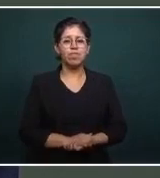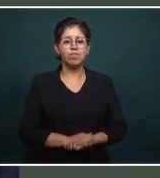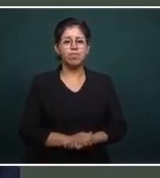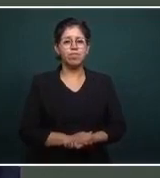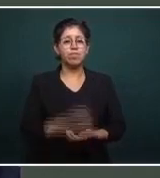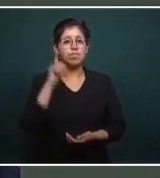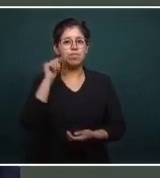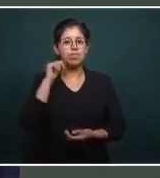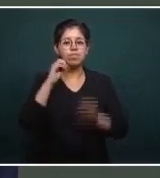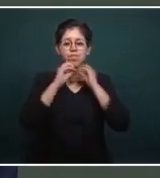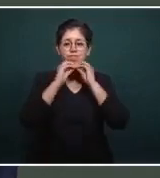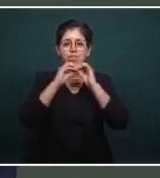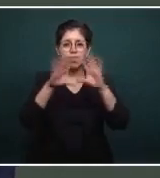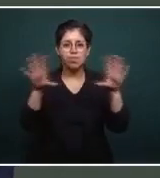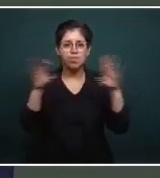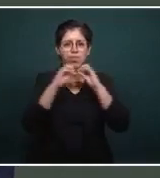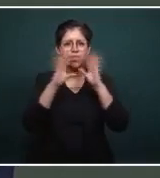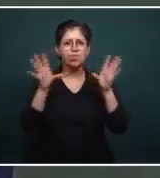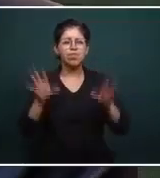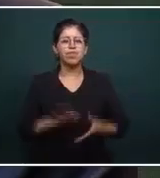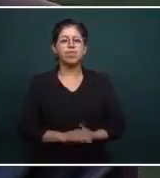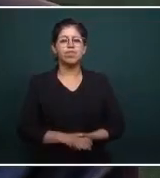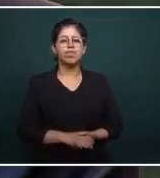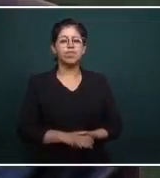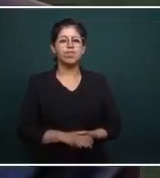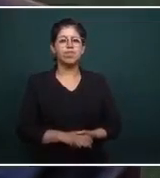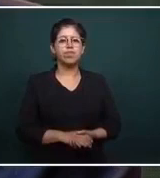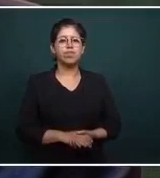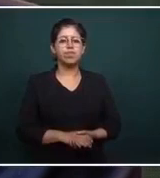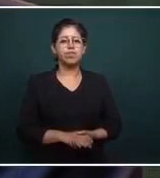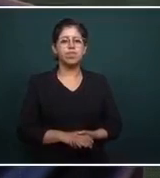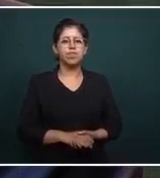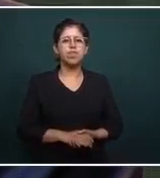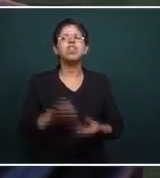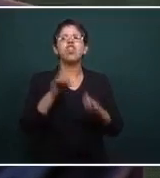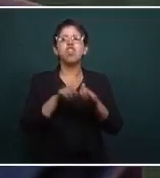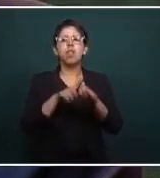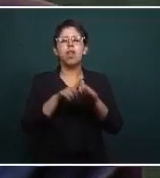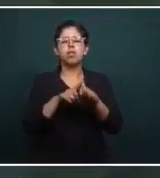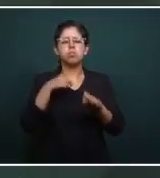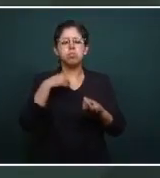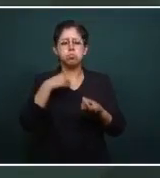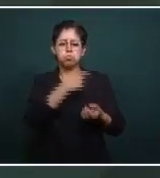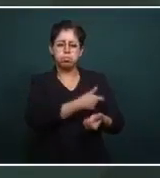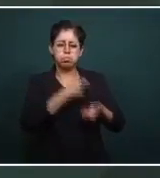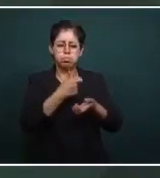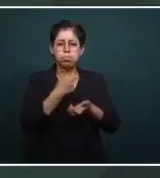a dar a conocer de dónde van a salir estos fondos.